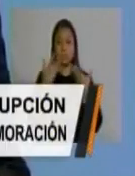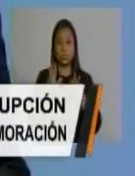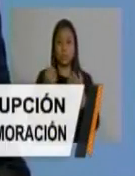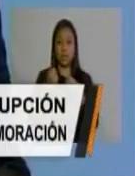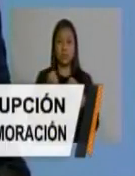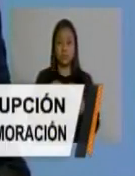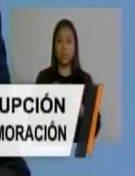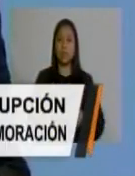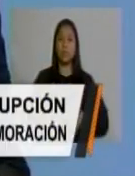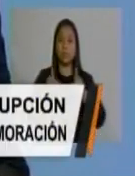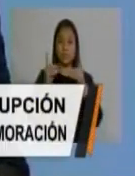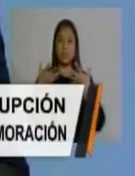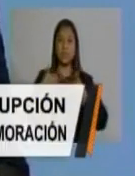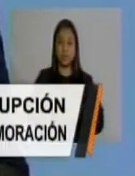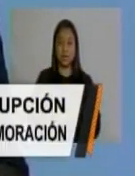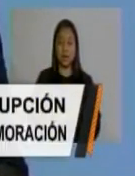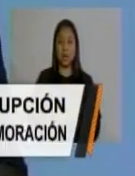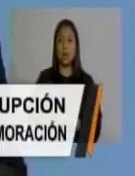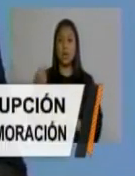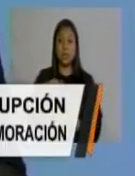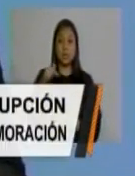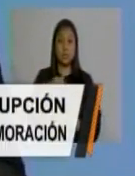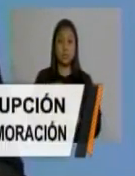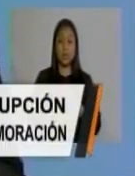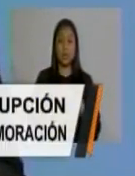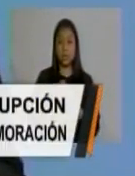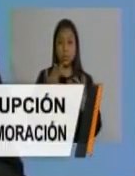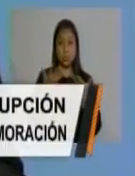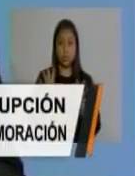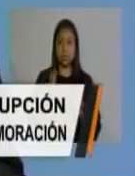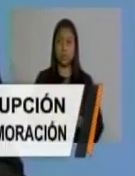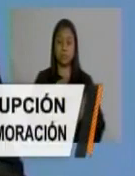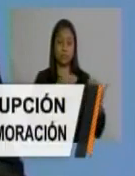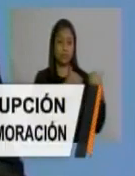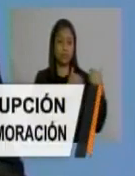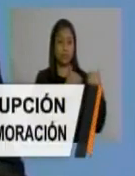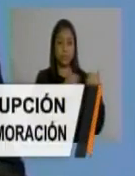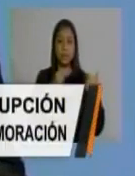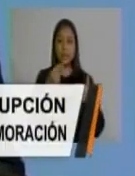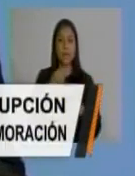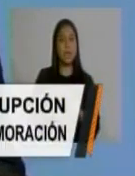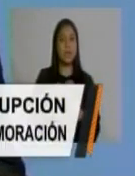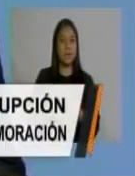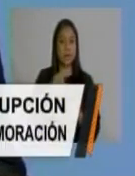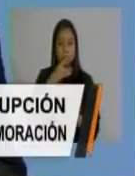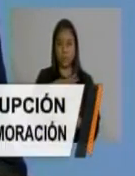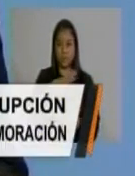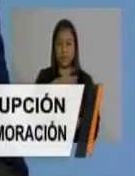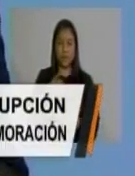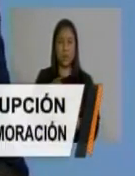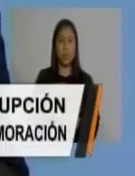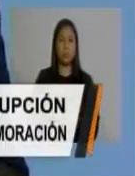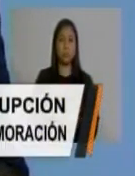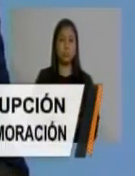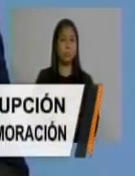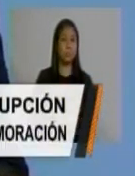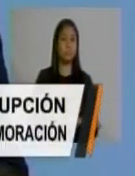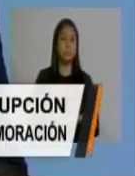integral. Si bien este año trajo consigo el reto de enfrentar una pandemia sin